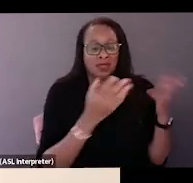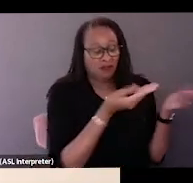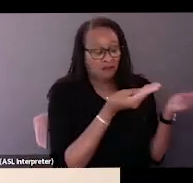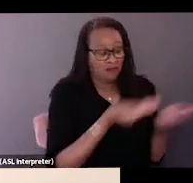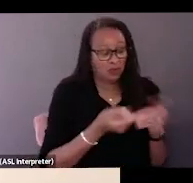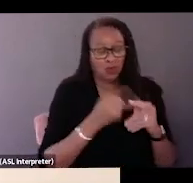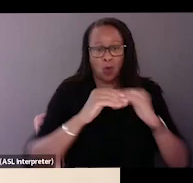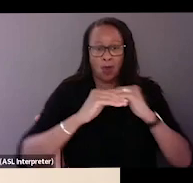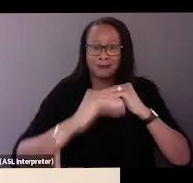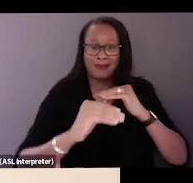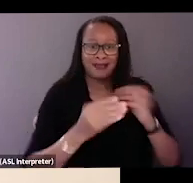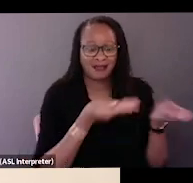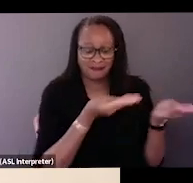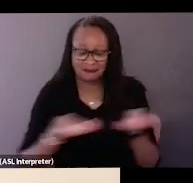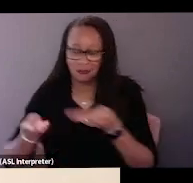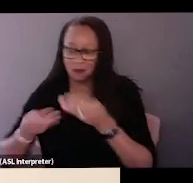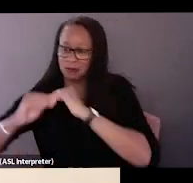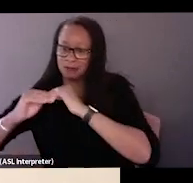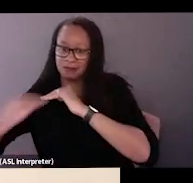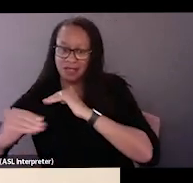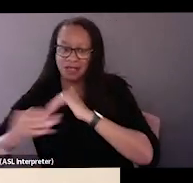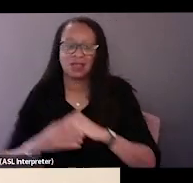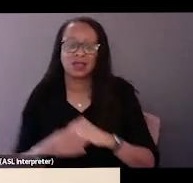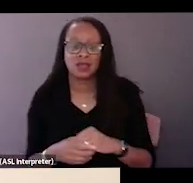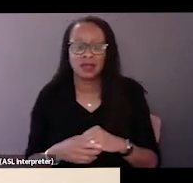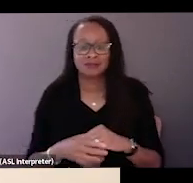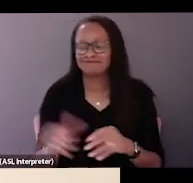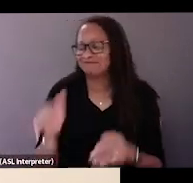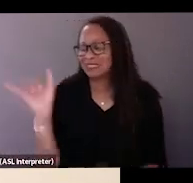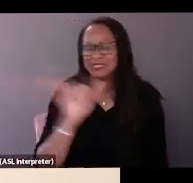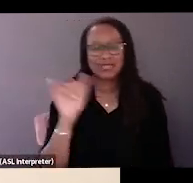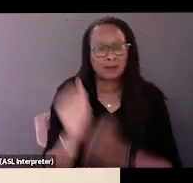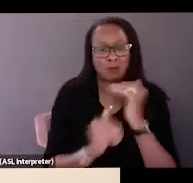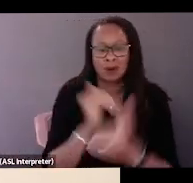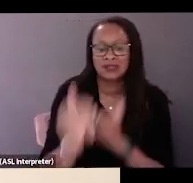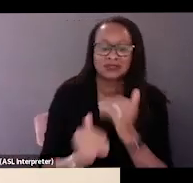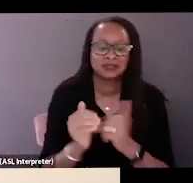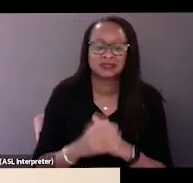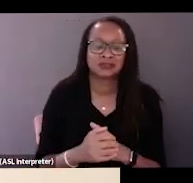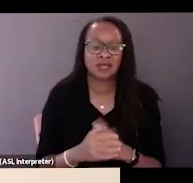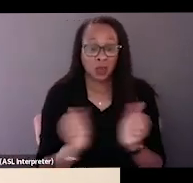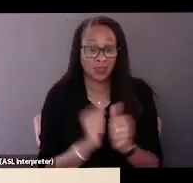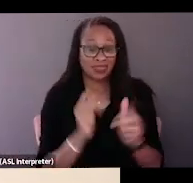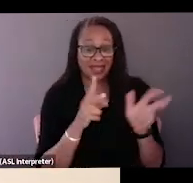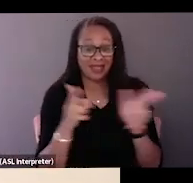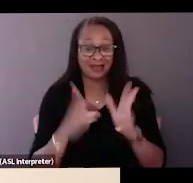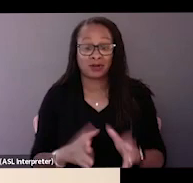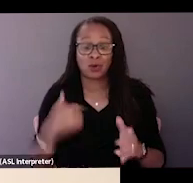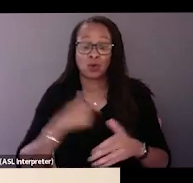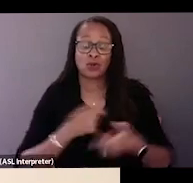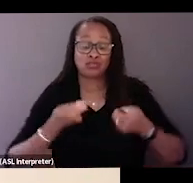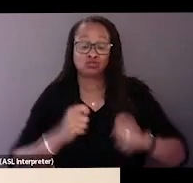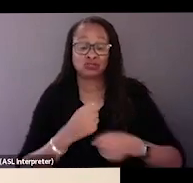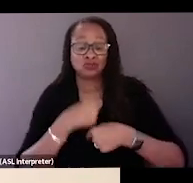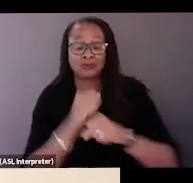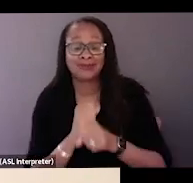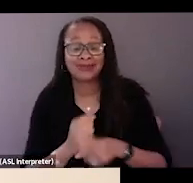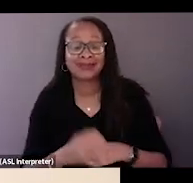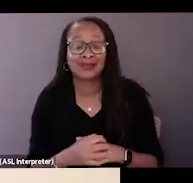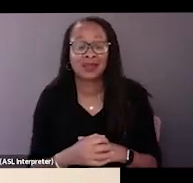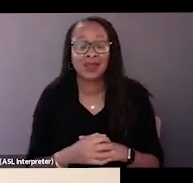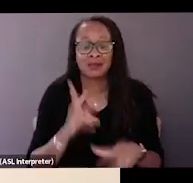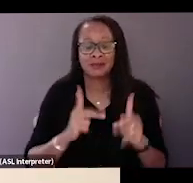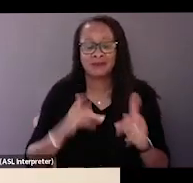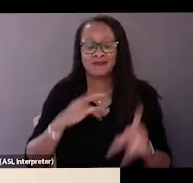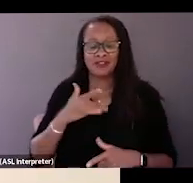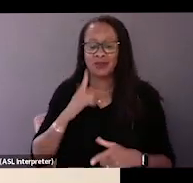editora tratamos de que fuera como, de que las personas me acompañaran a mí